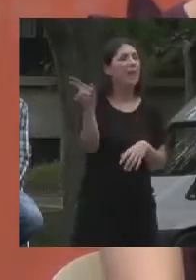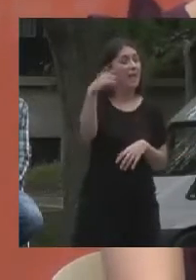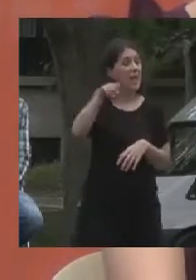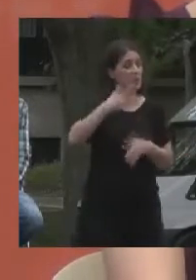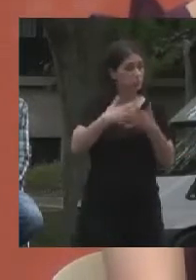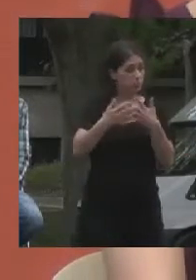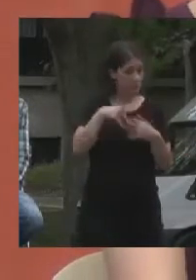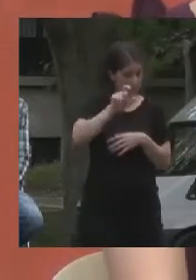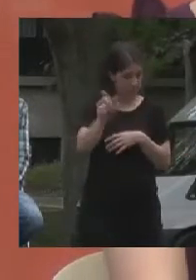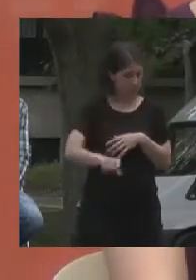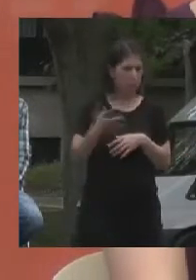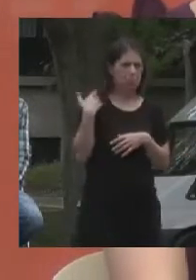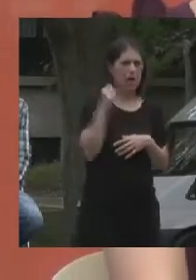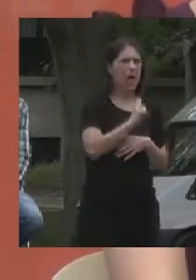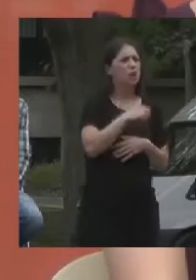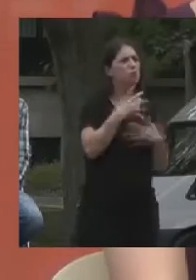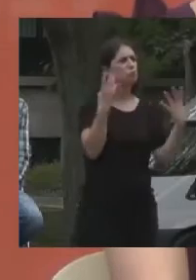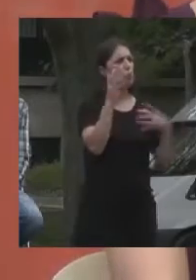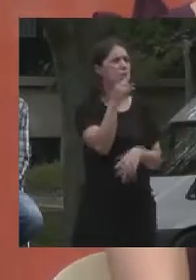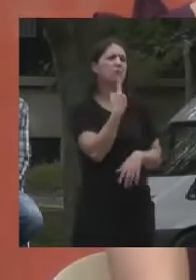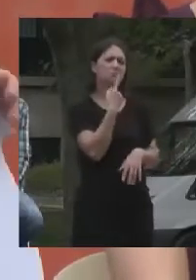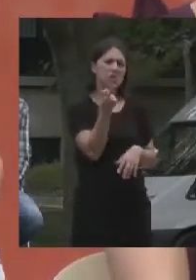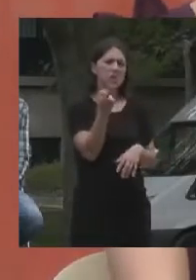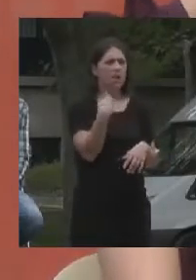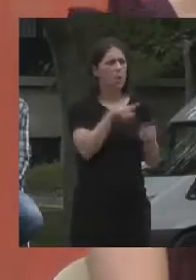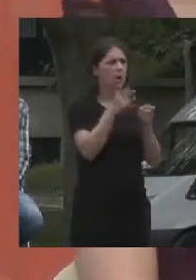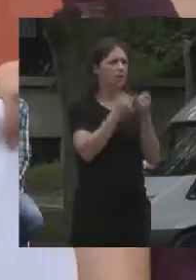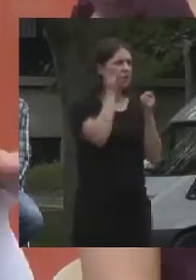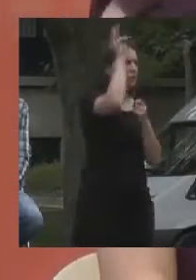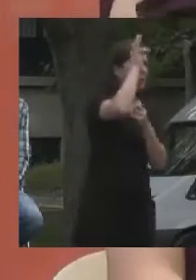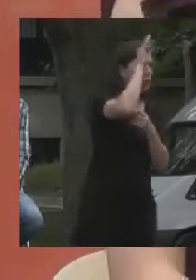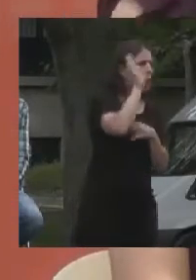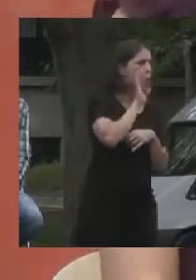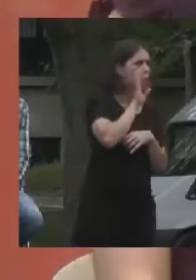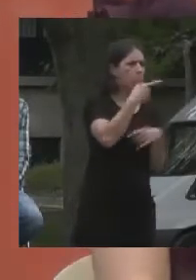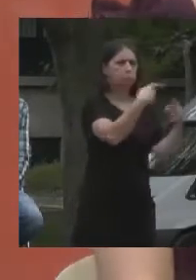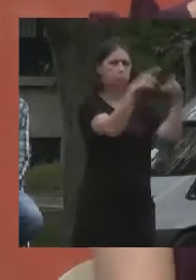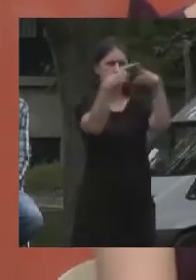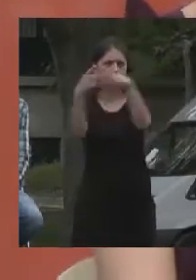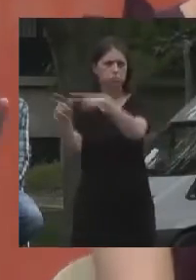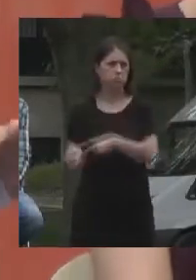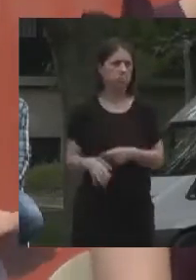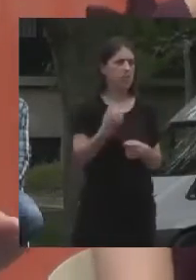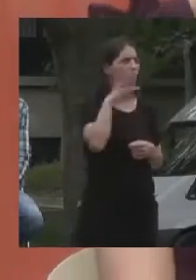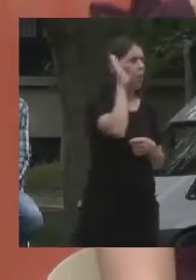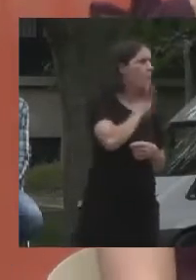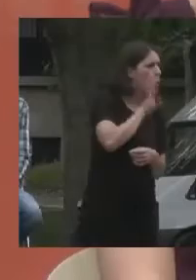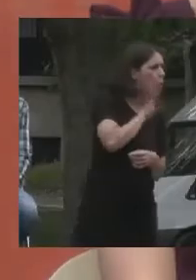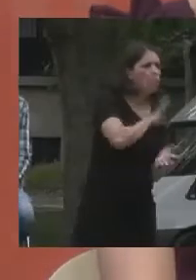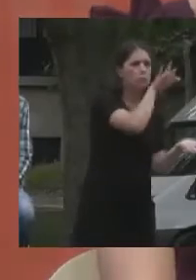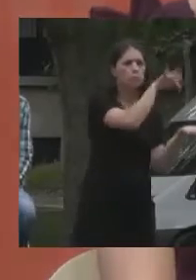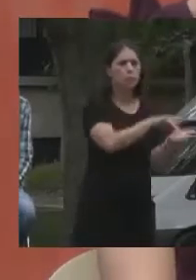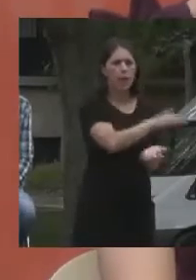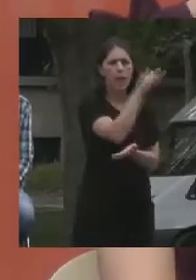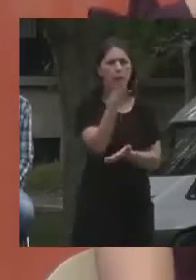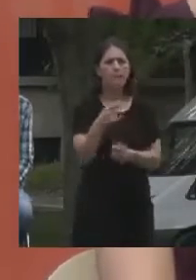os italianos, xa nos anos 90, empezaron a facer unhas diferenciacións teóricas entre a corrupción. E falaban da corrupción e